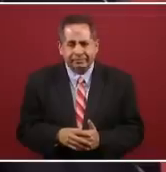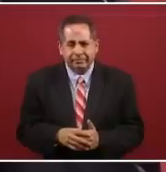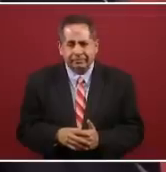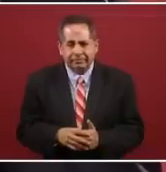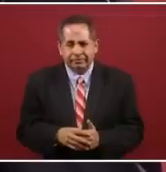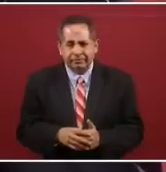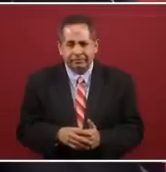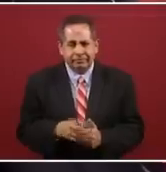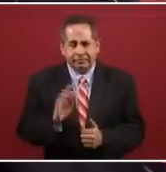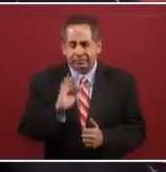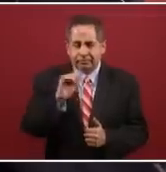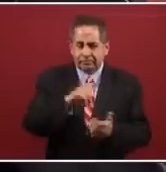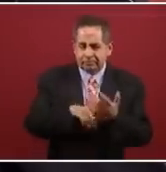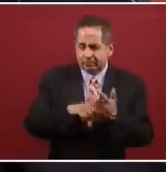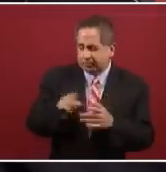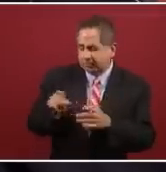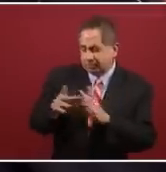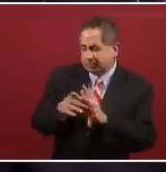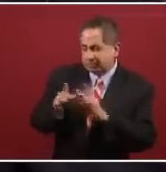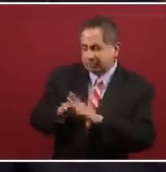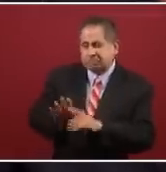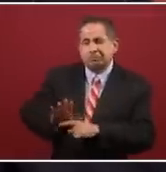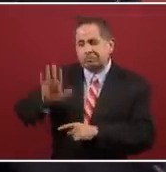por psicología,